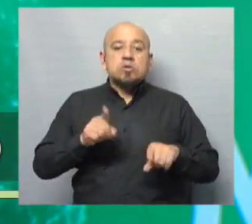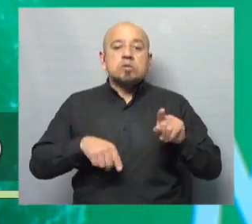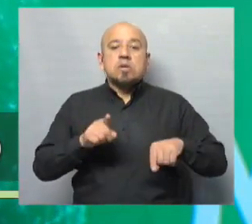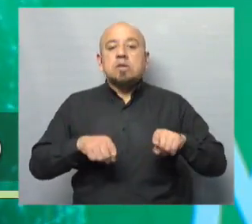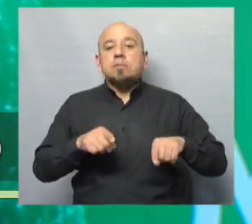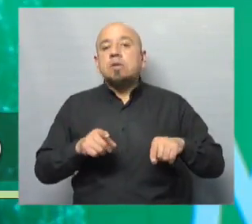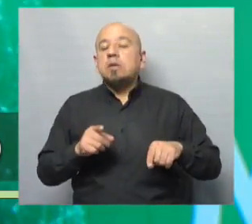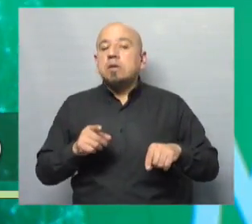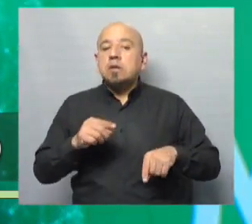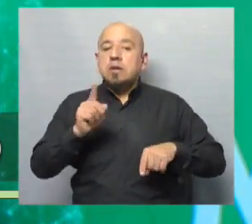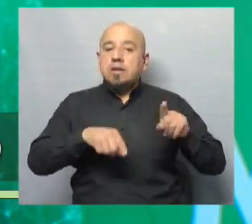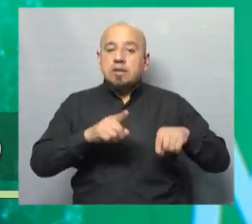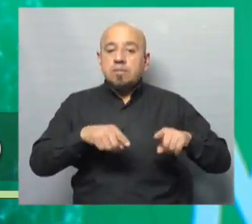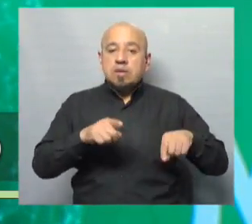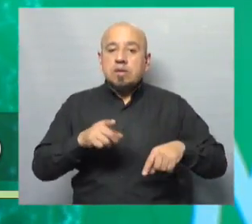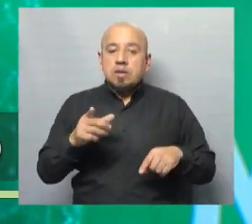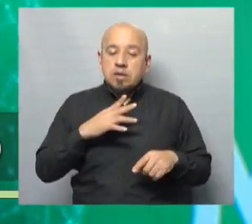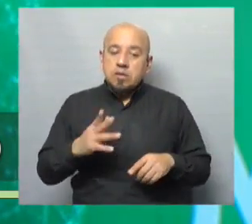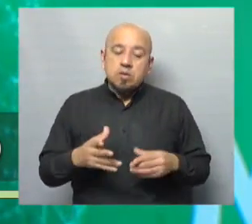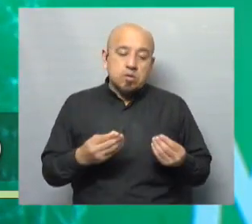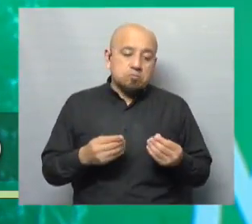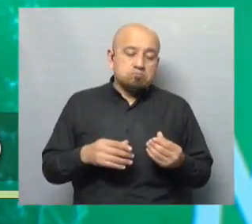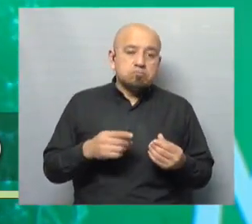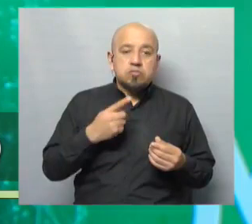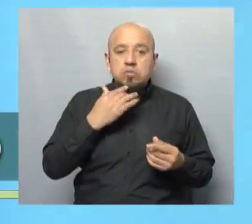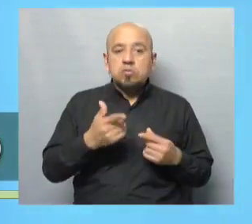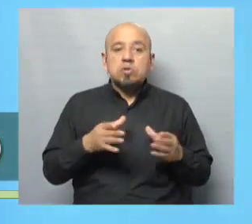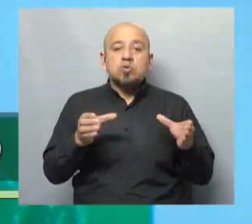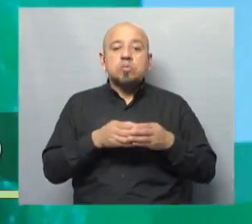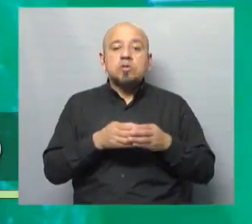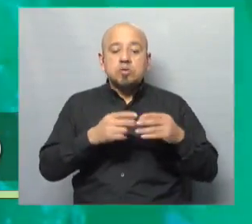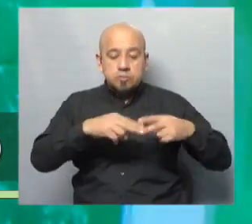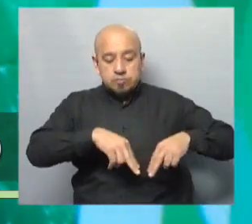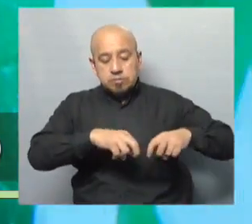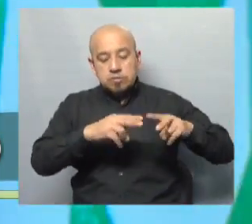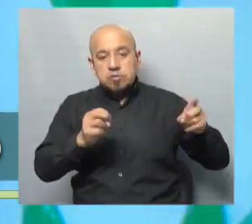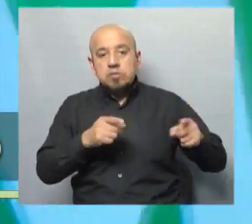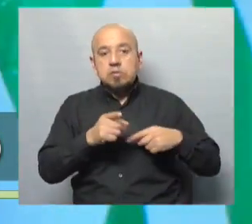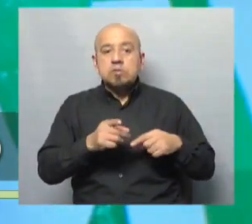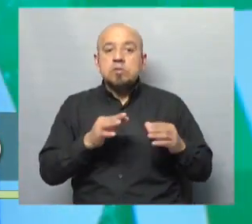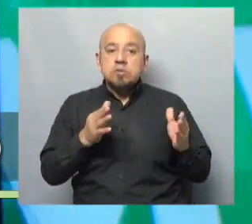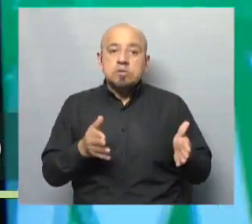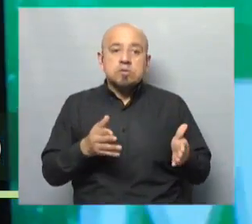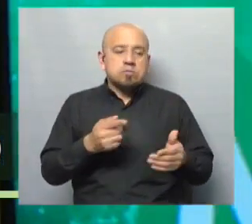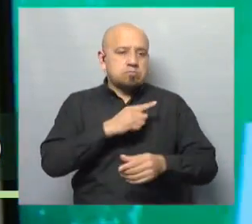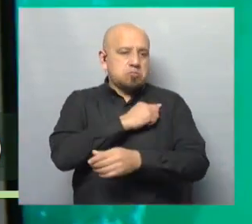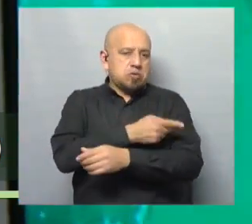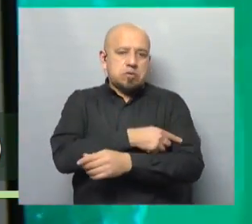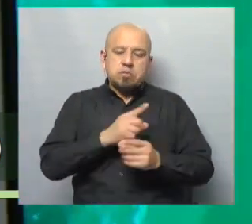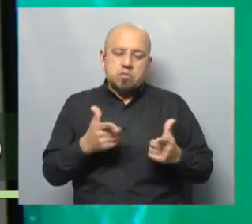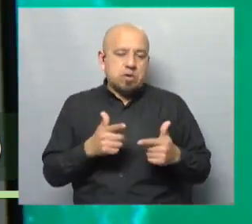en el cual que hemos seguido muchas veces es decir una comisión investigadora con muy limitados poderes